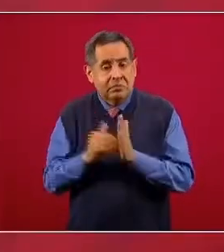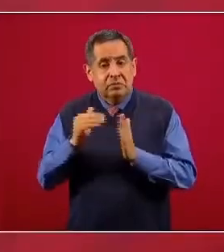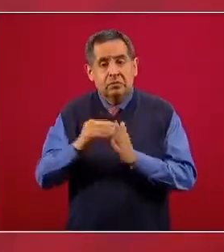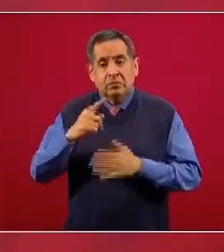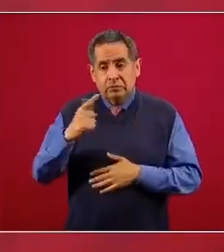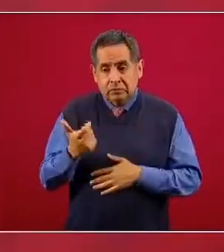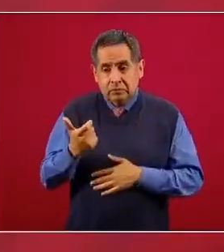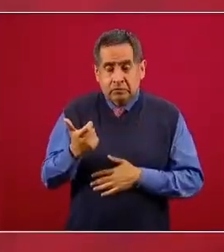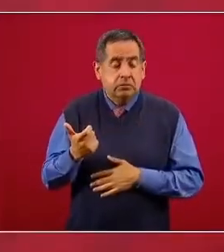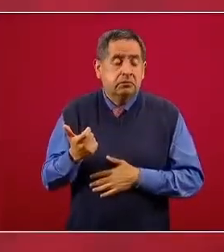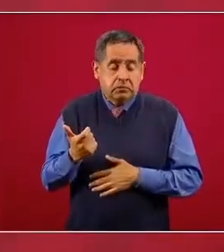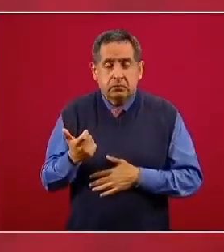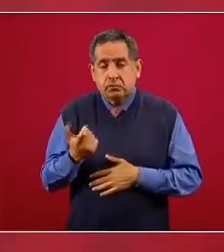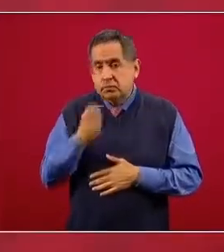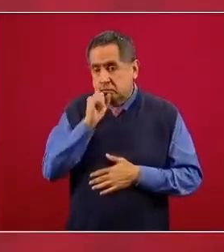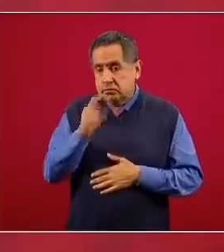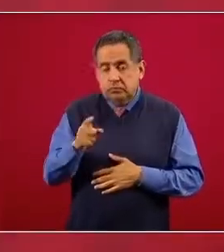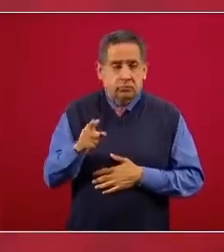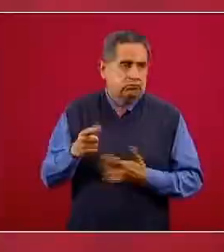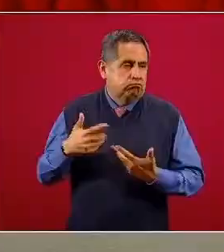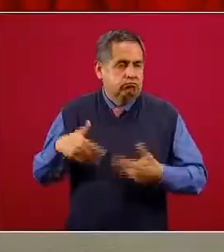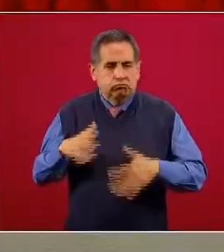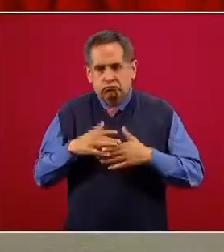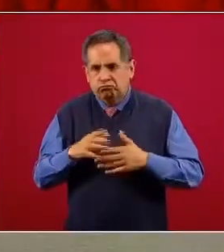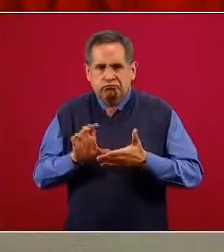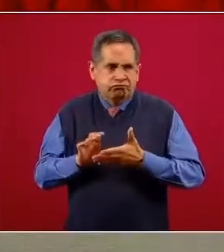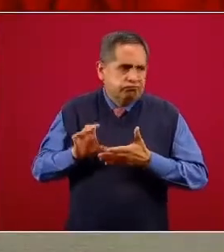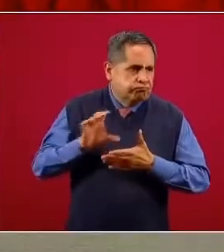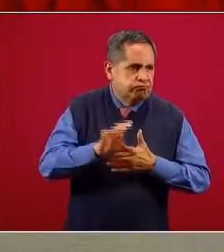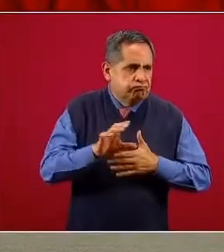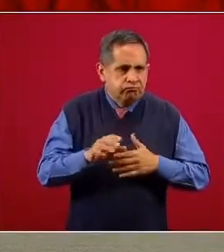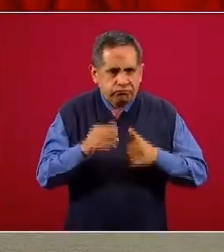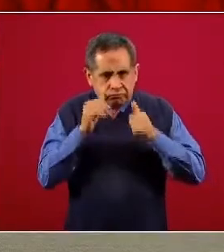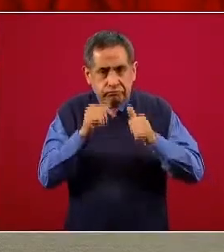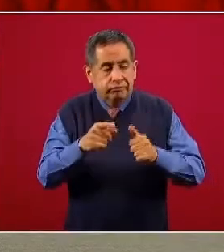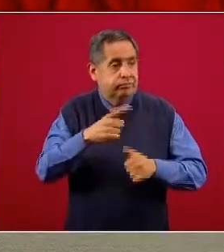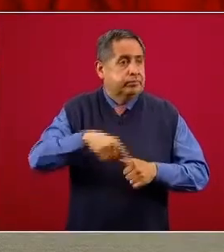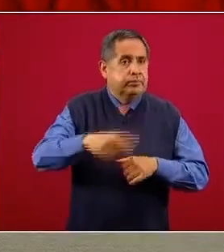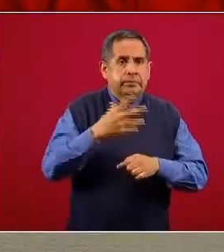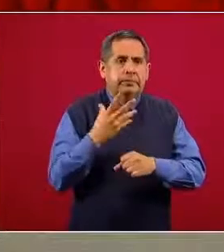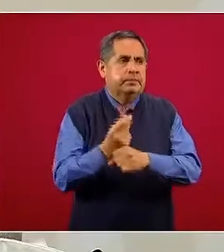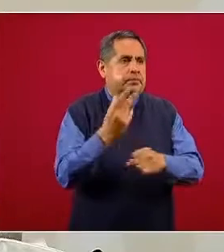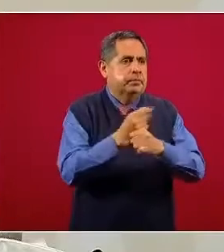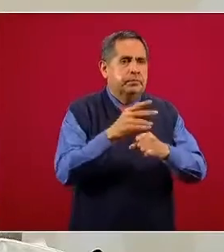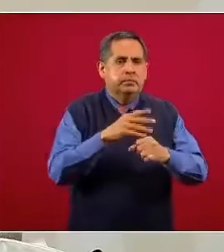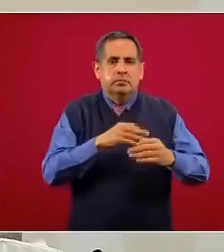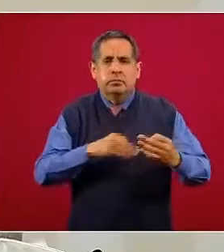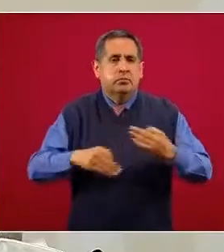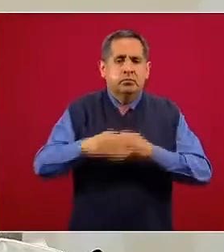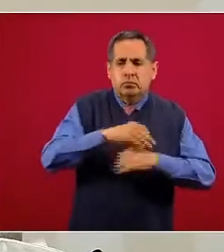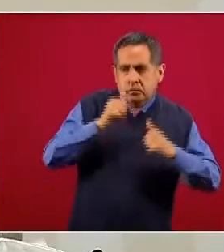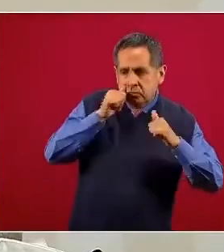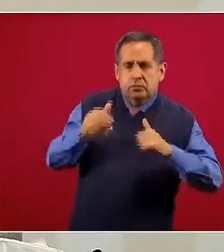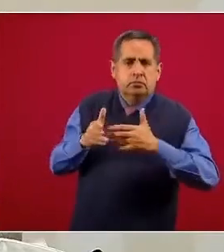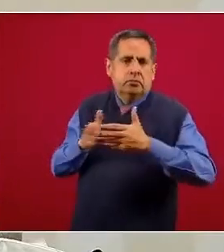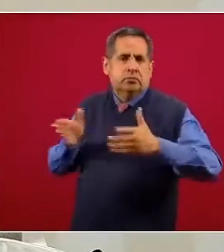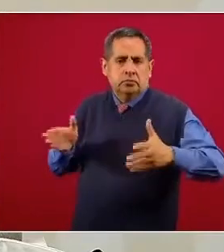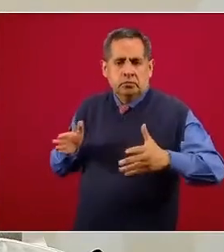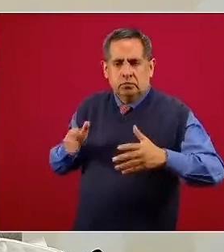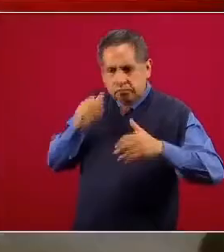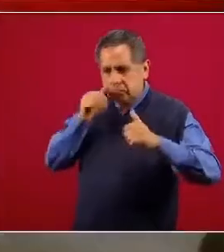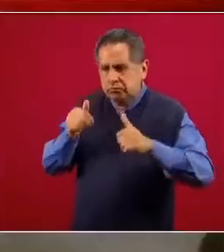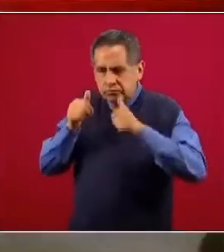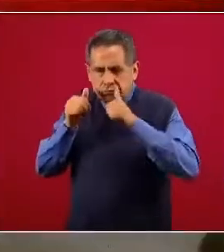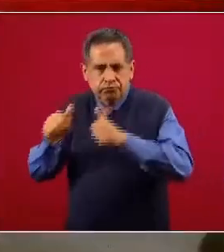pesos y ha sido un importante fortalecimiento a la red pública de atención a la